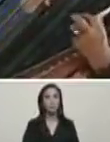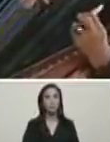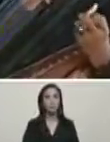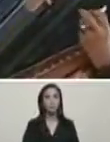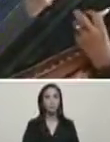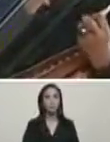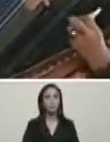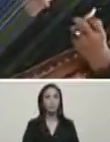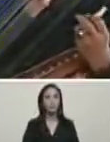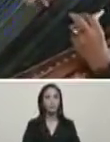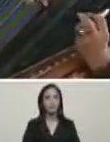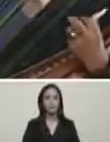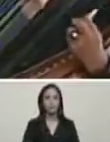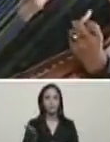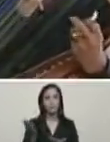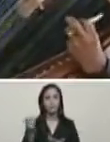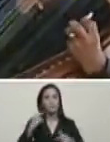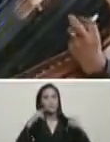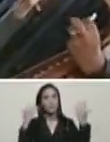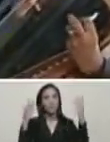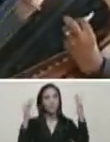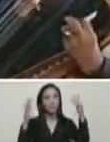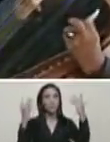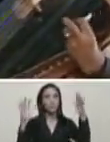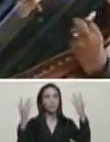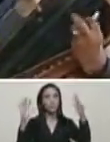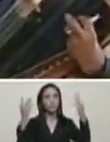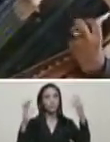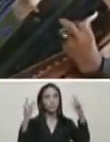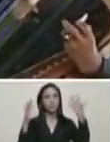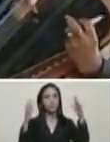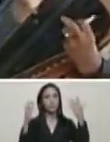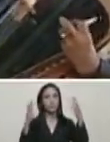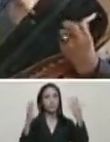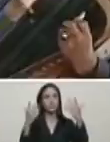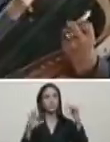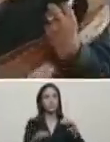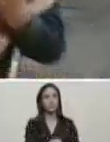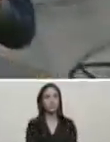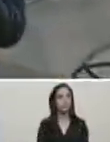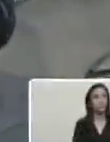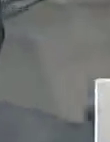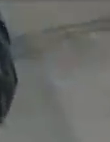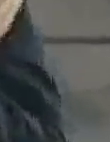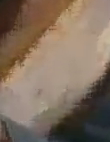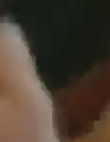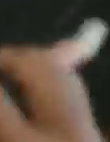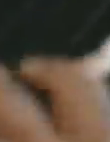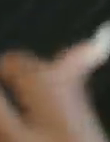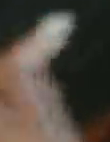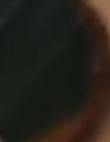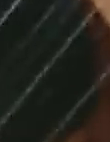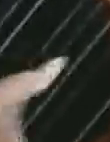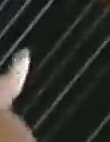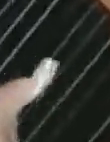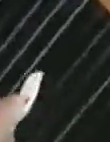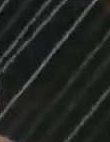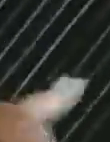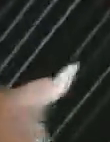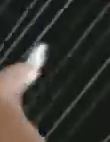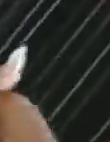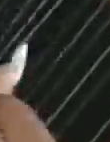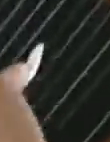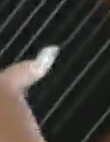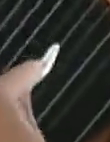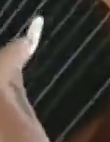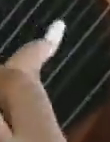Venezuela. ¡Que se escuchen los aplausos! El territorio romano, puro Bolívar